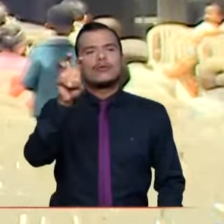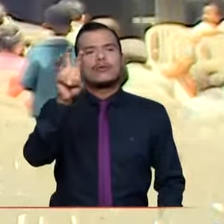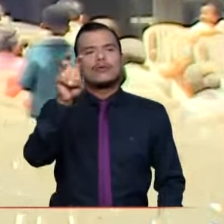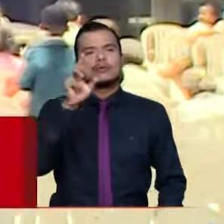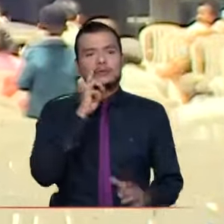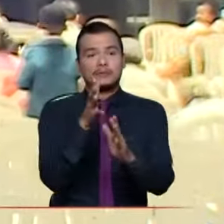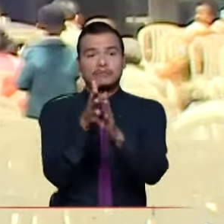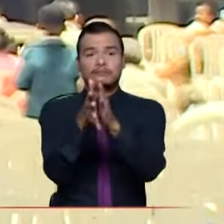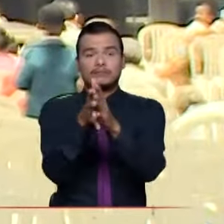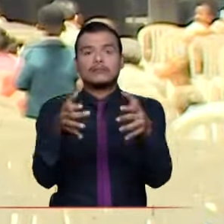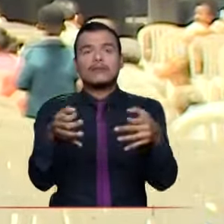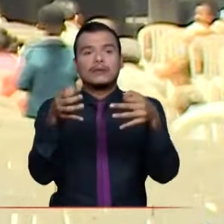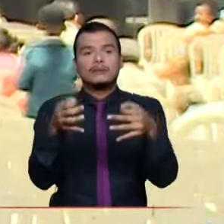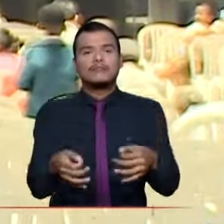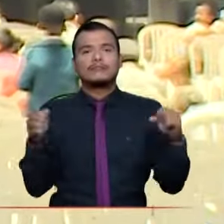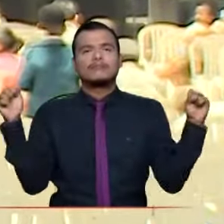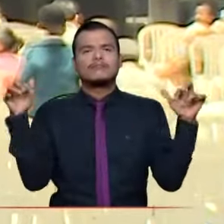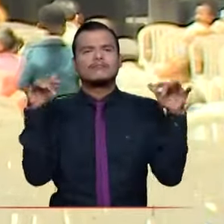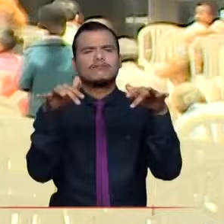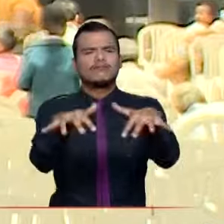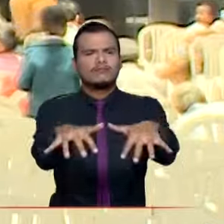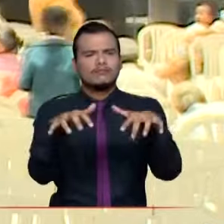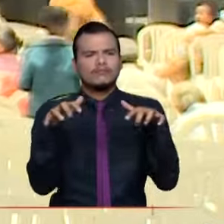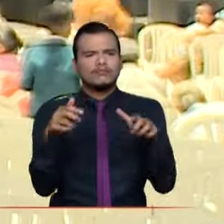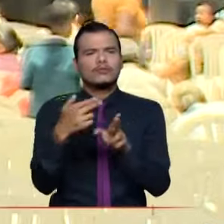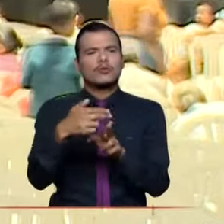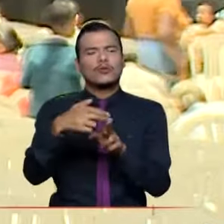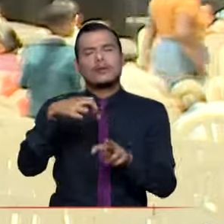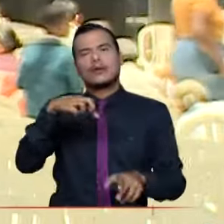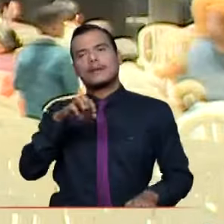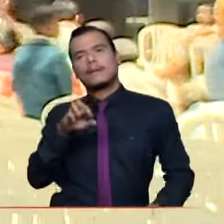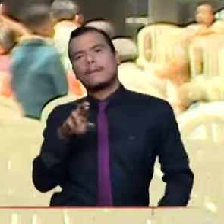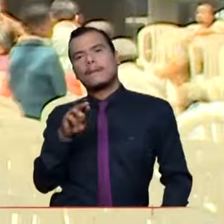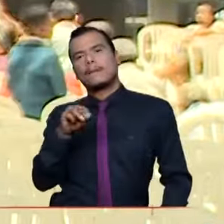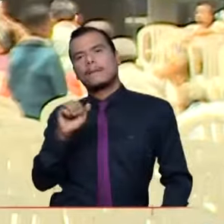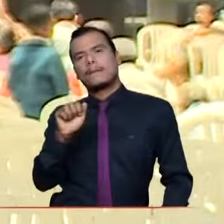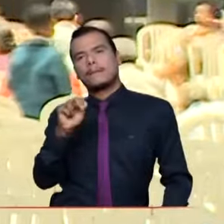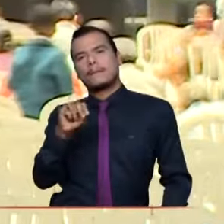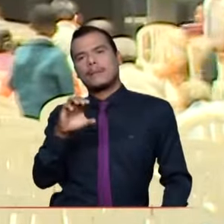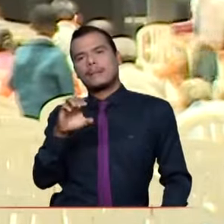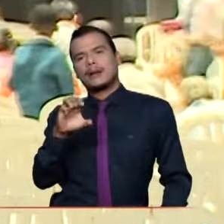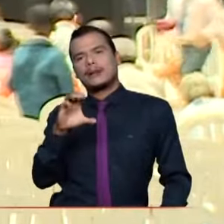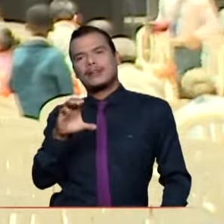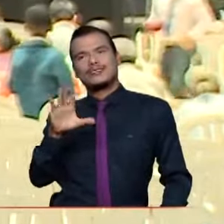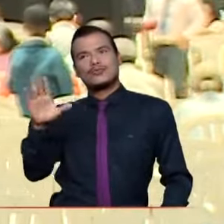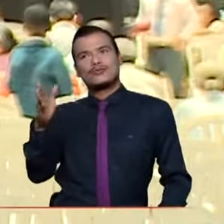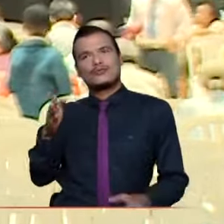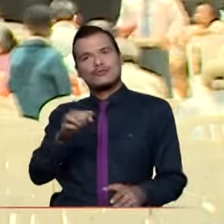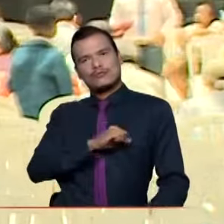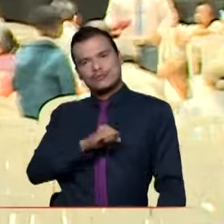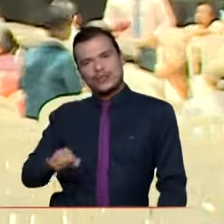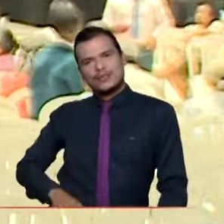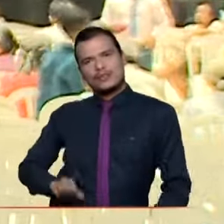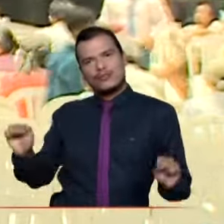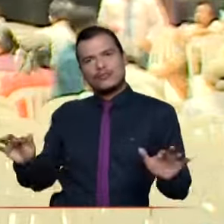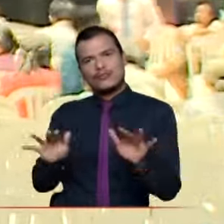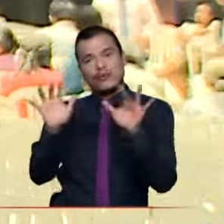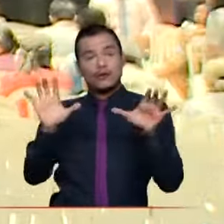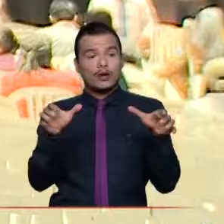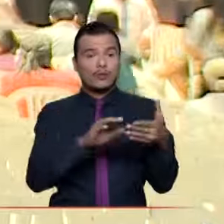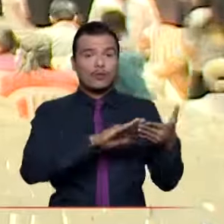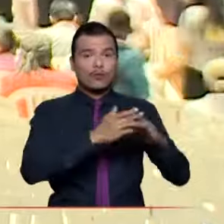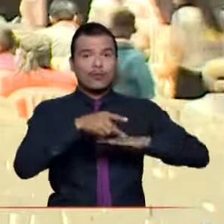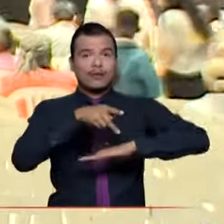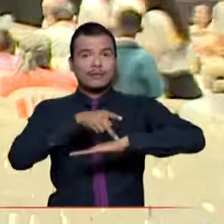1:08 p.m. Pues mire, la convención llamada Permanece en su Gloria, pues reúne a toda la comunidad